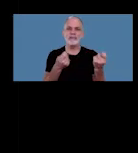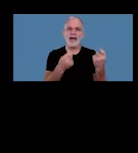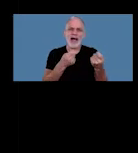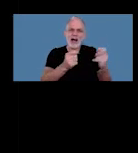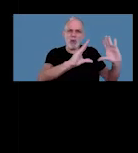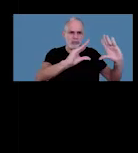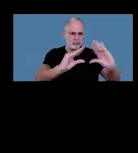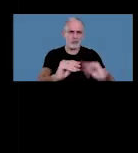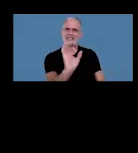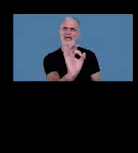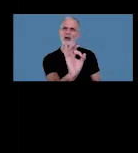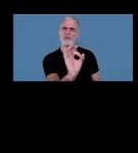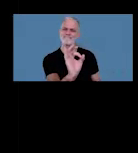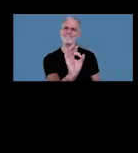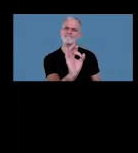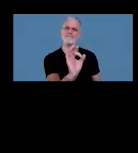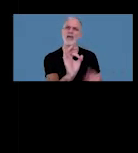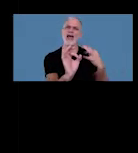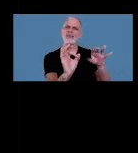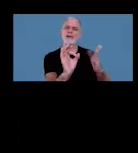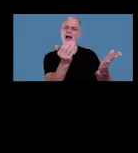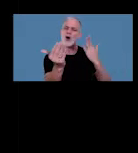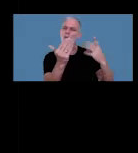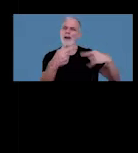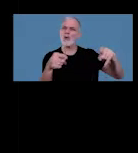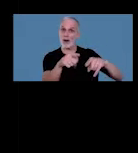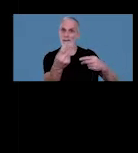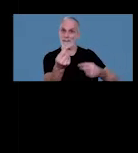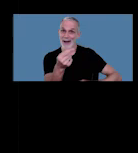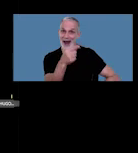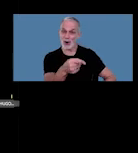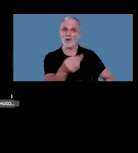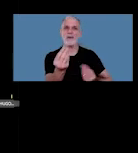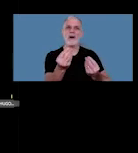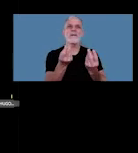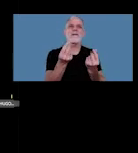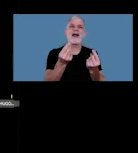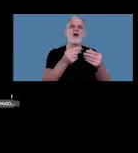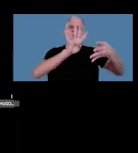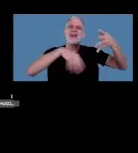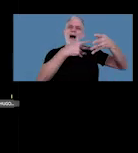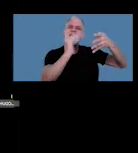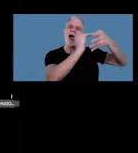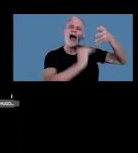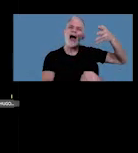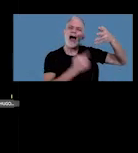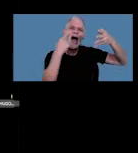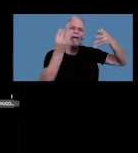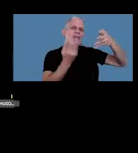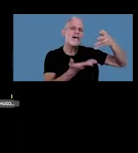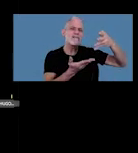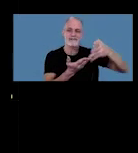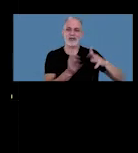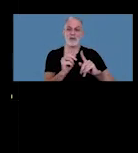a 0, debe ser comparado este valor con el valor de tabla. O sea, no es que cuando